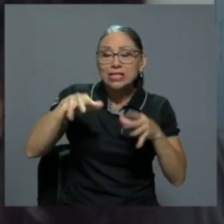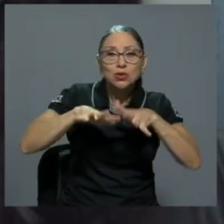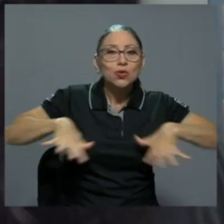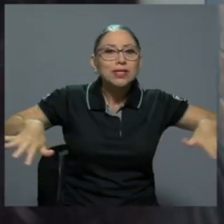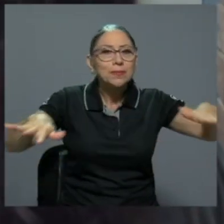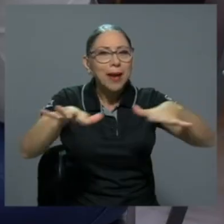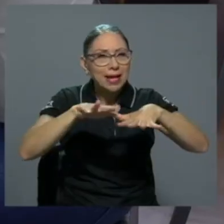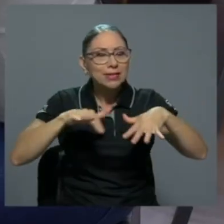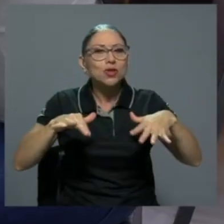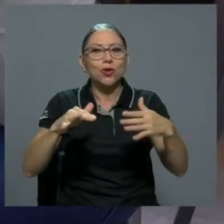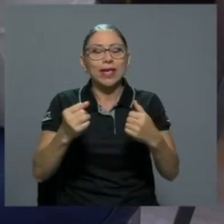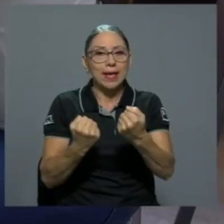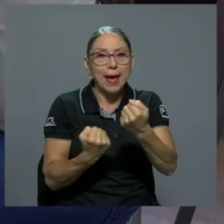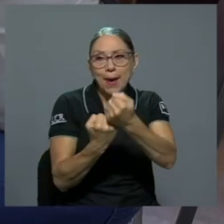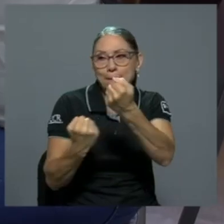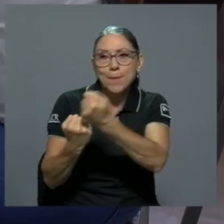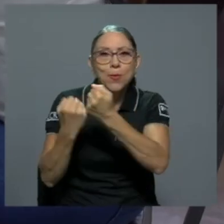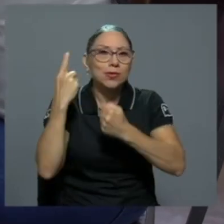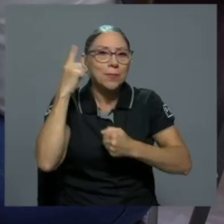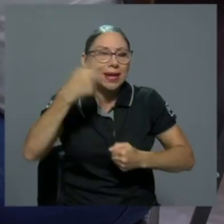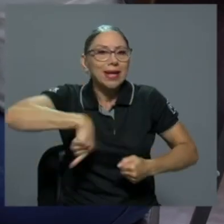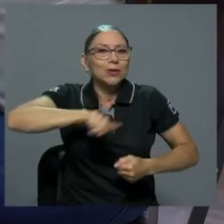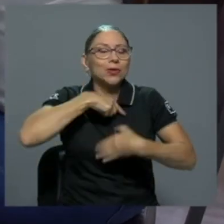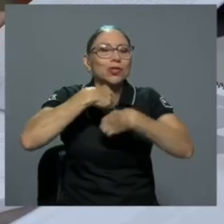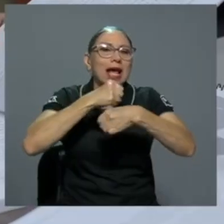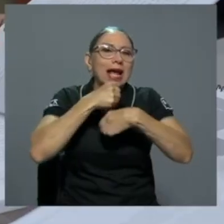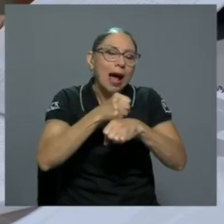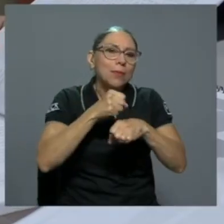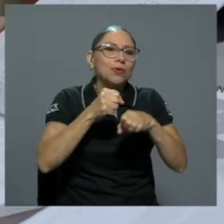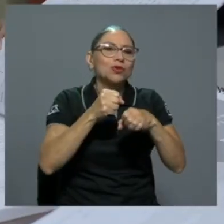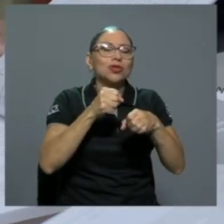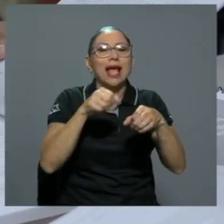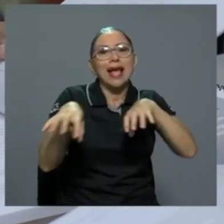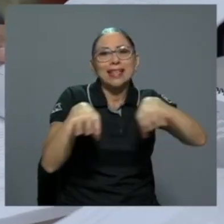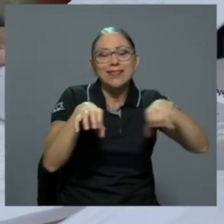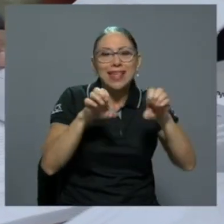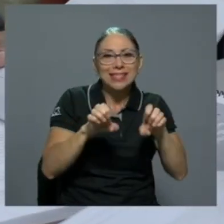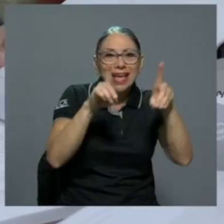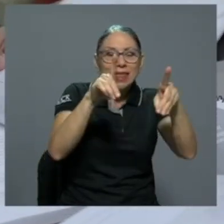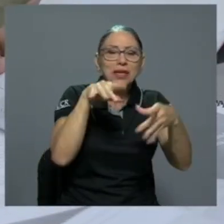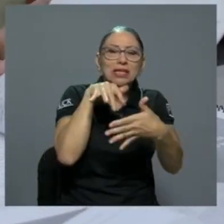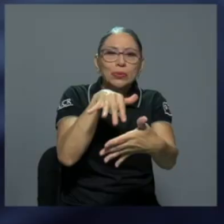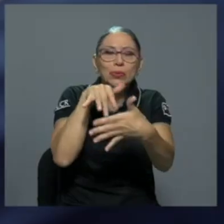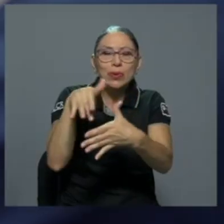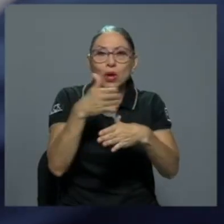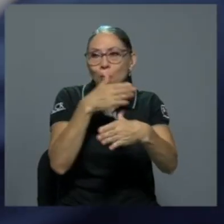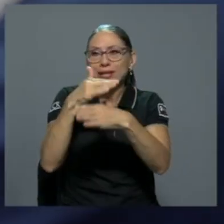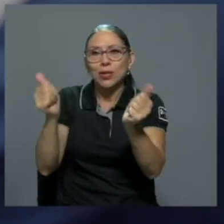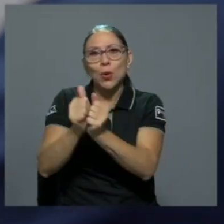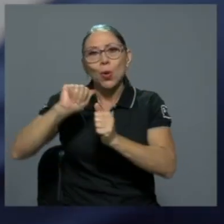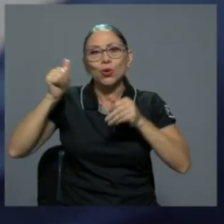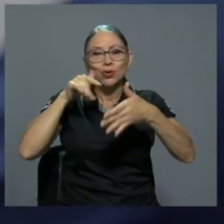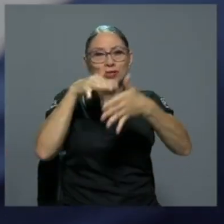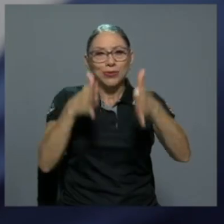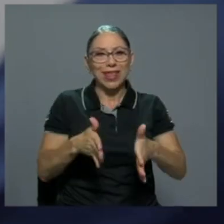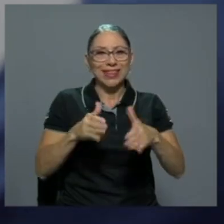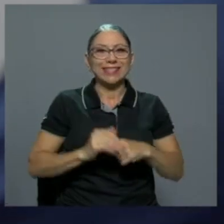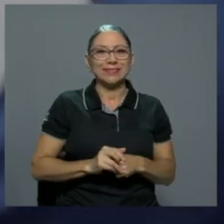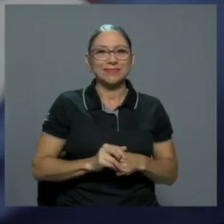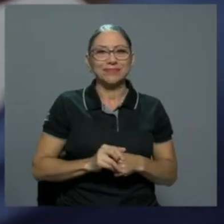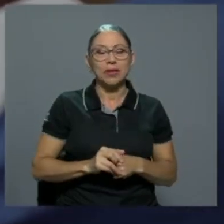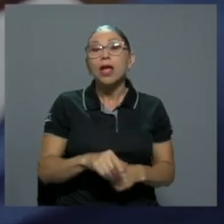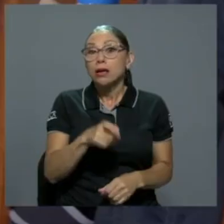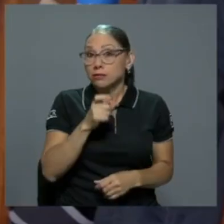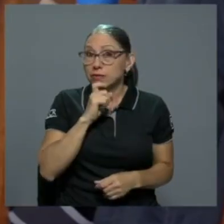un espacio de apoyo para realizar las actividades académicas y también para compartir con otros estudiantes.